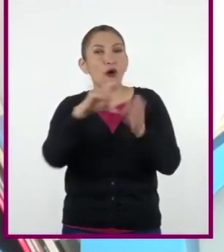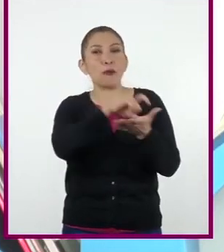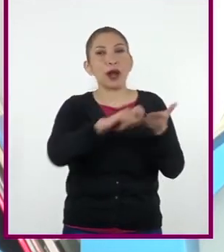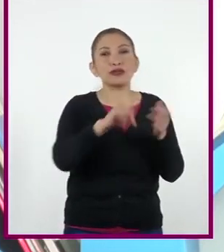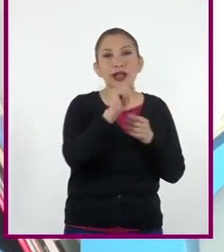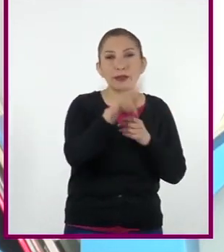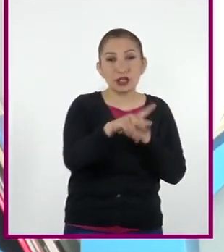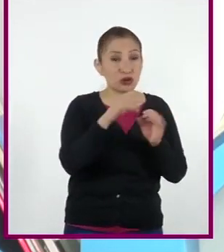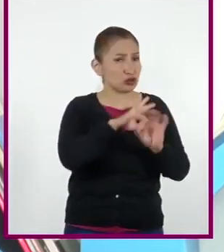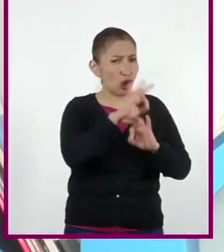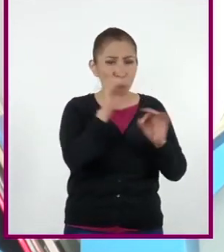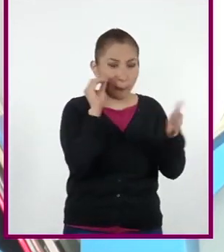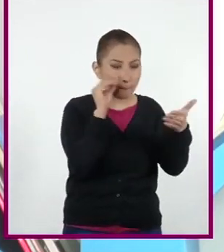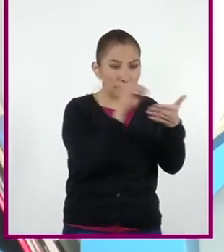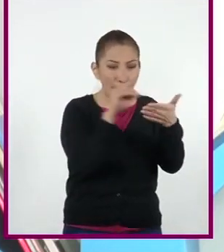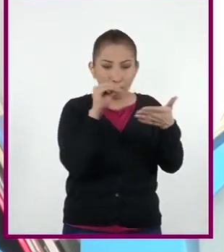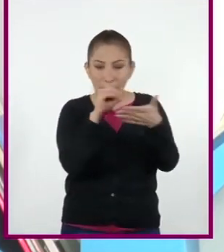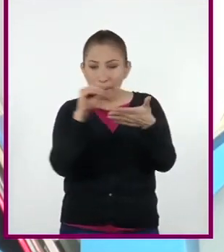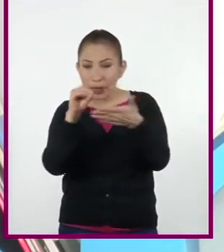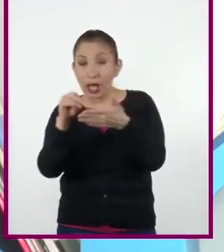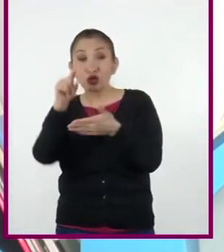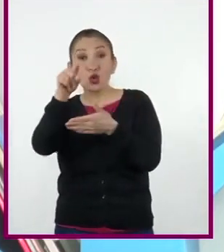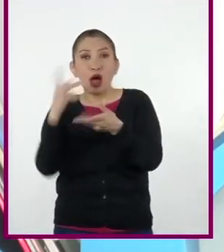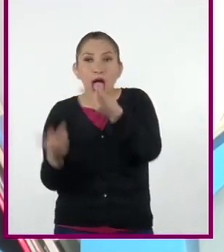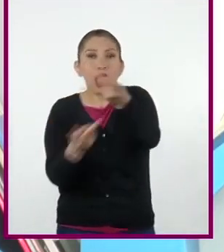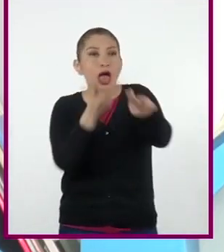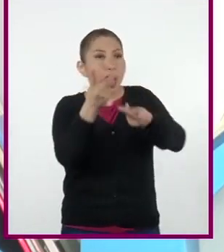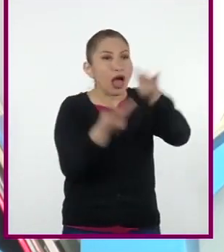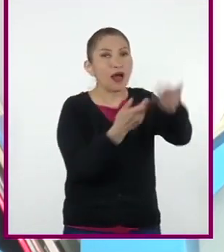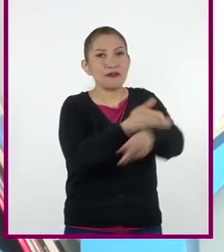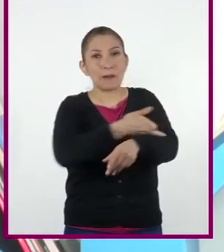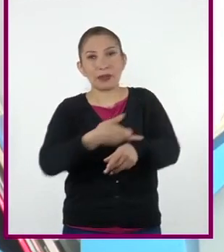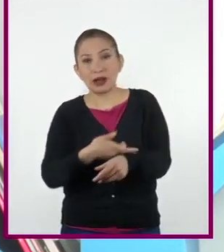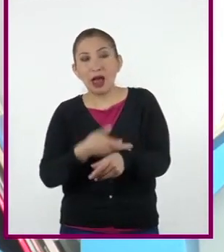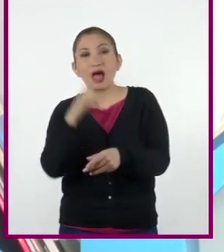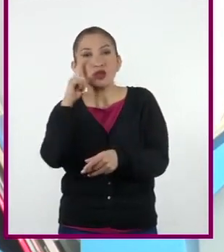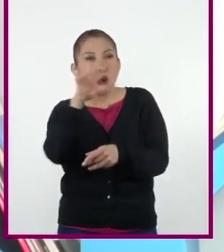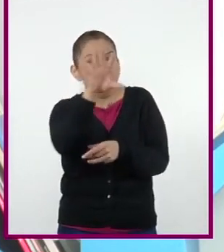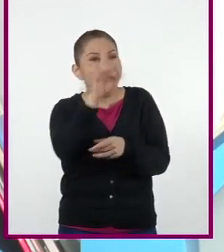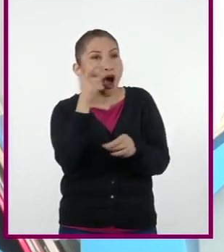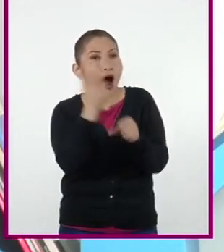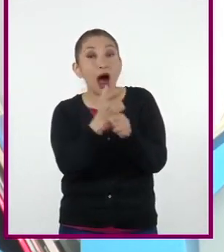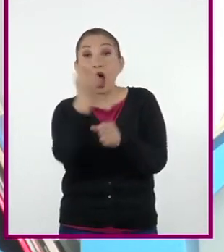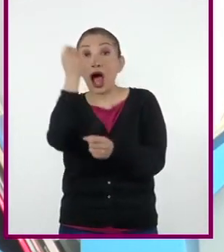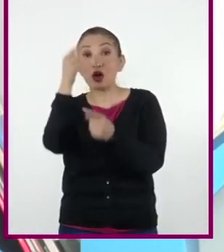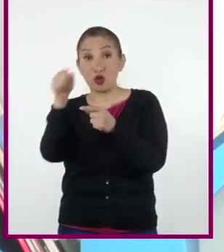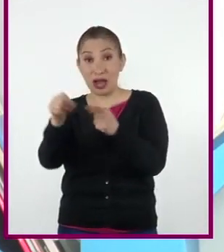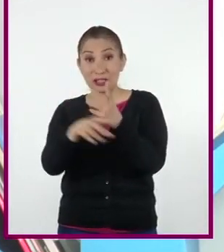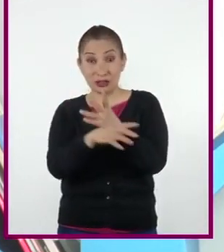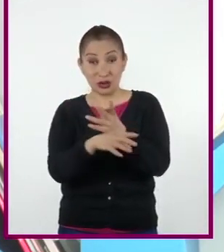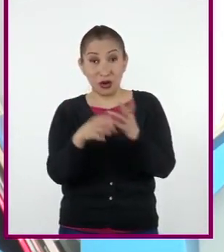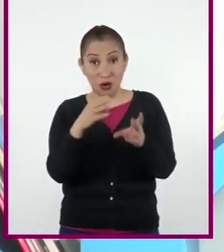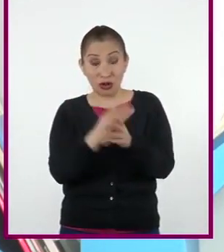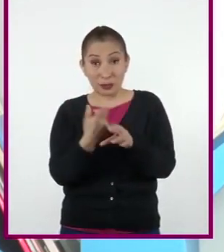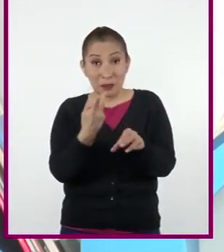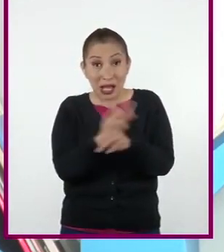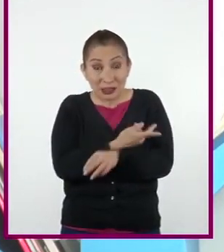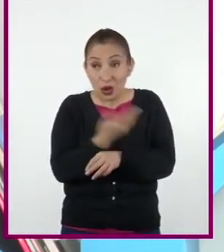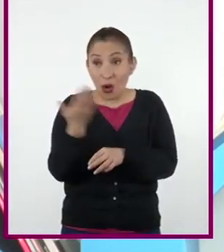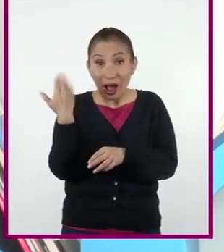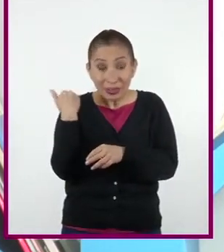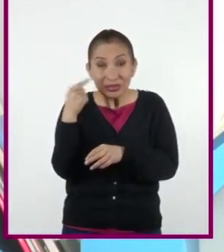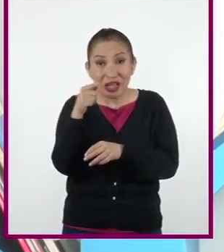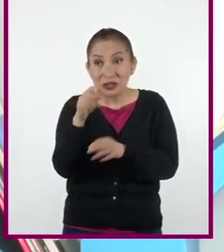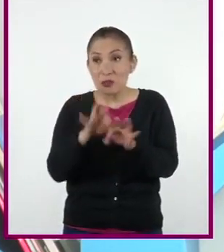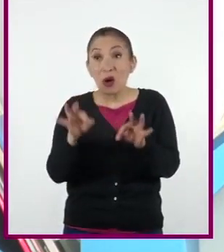televisión. Tendrán que recurrir a todos sus familiares. Y así descubrirán que algunos eventos son muy